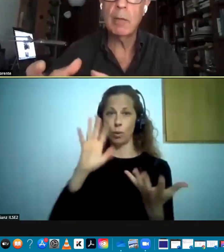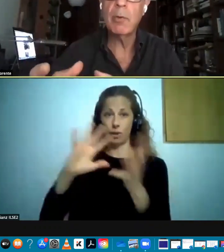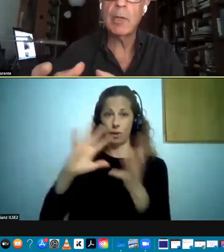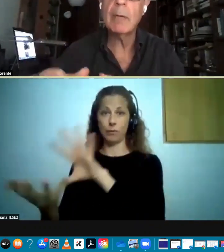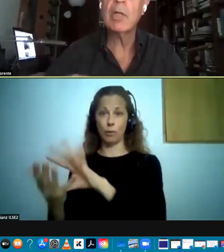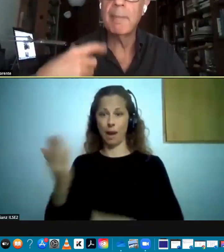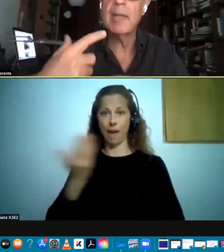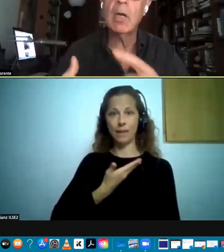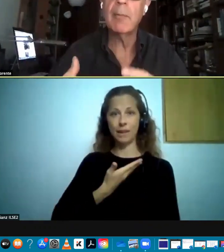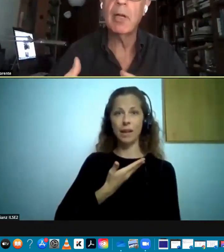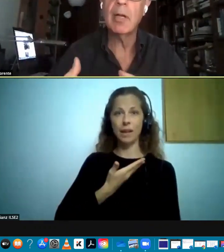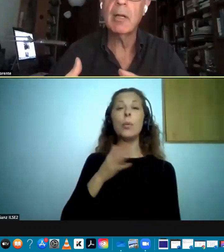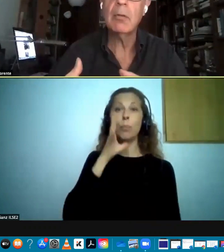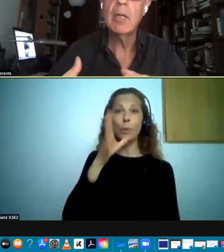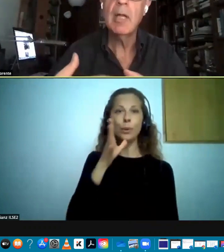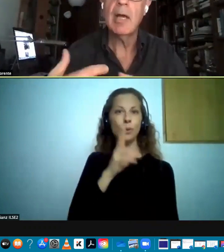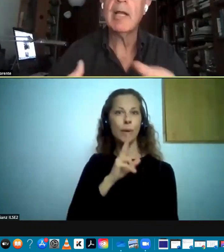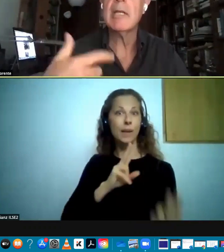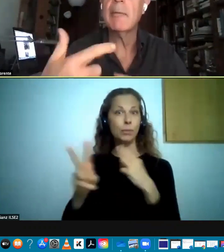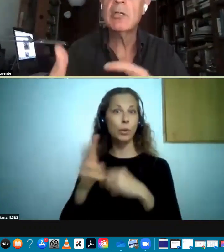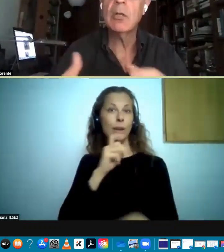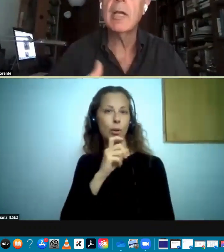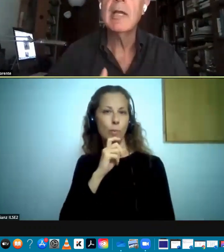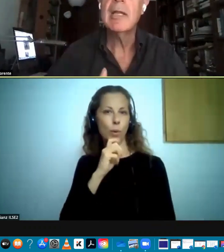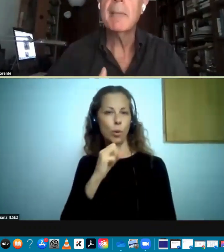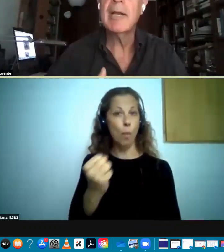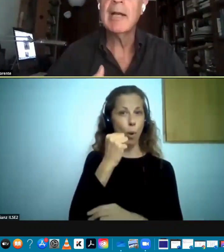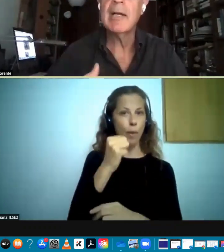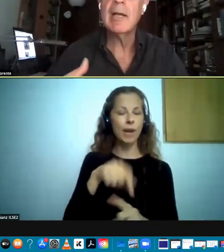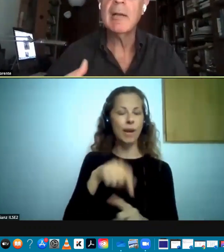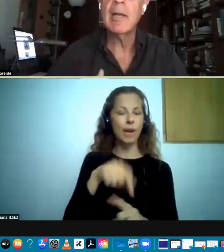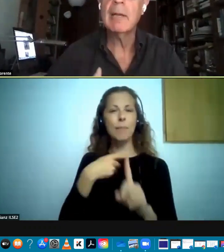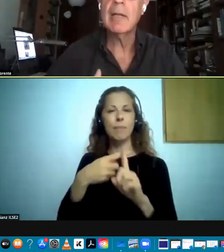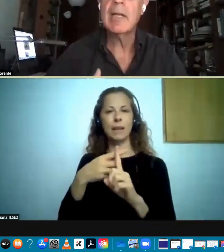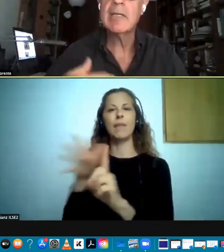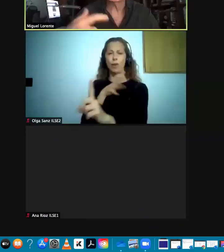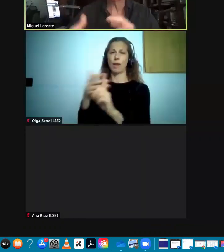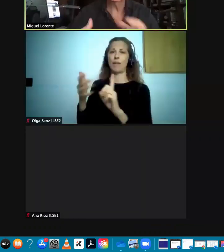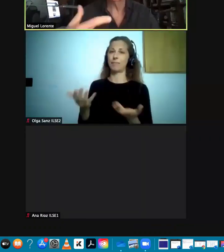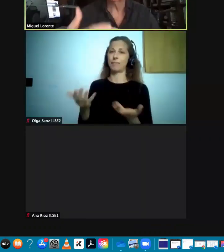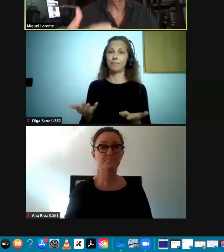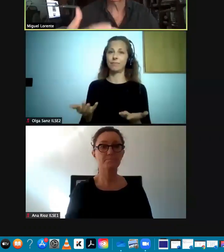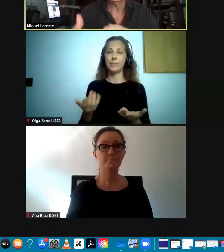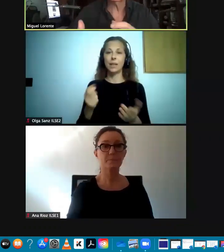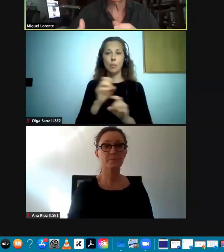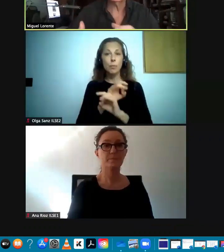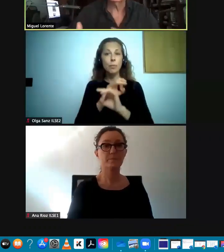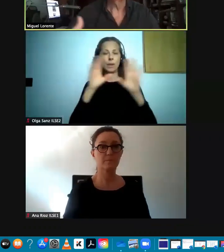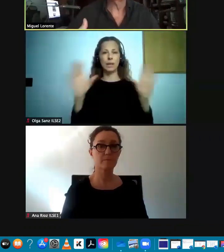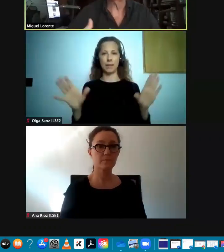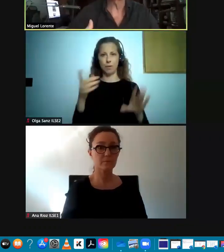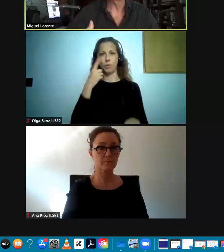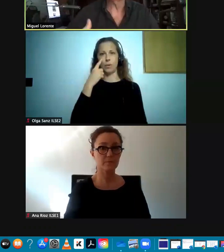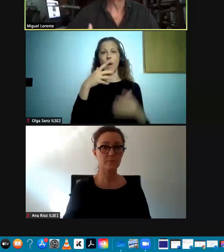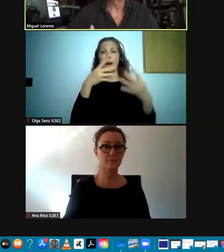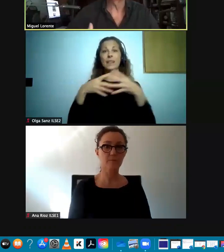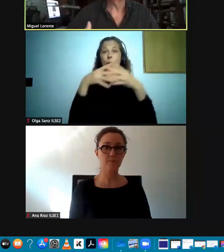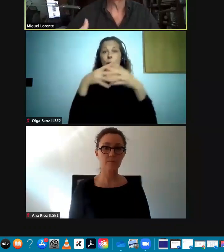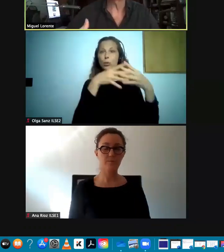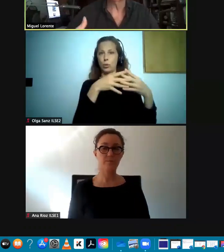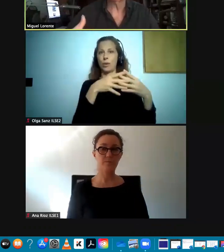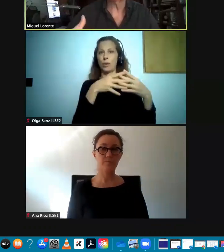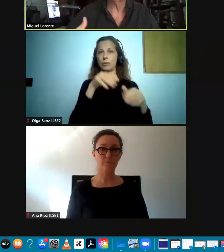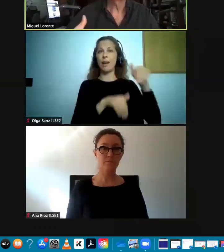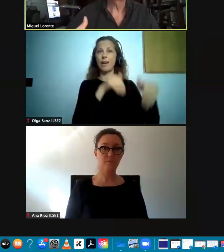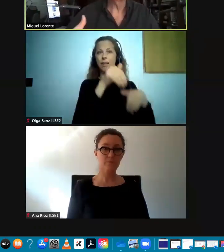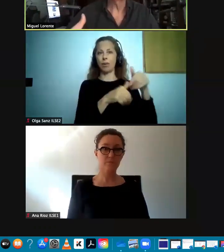con todo el uso del poder, pero también con la violencia, ¿no? Ahora se ha visto de manera clara en Estados Unidos con las elecciones, pero lo vemos aquí también,